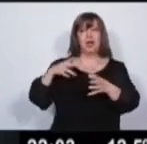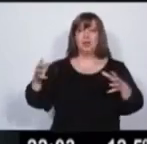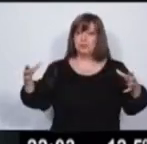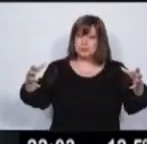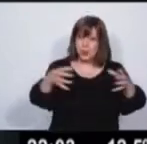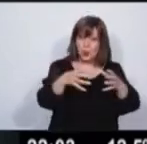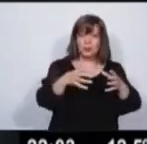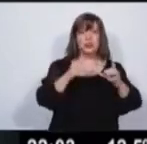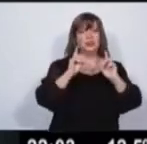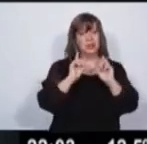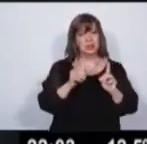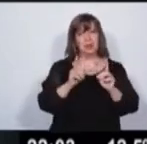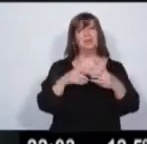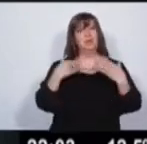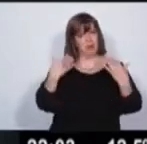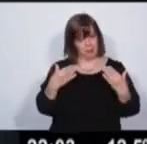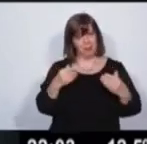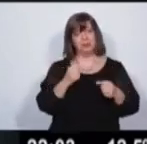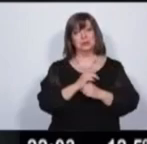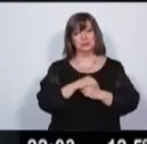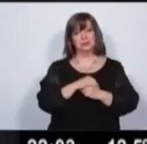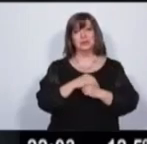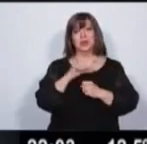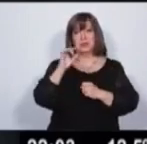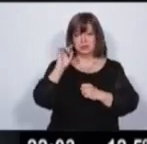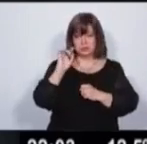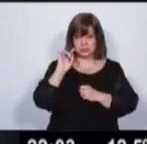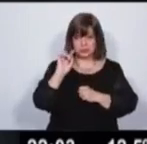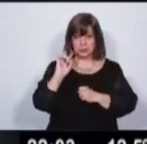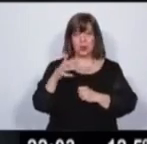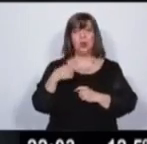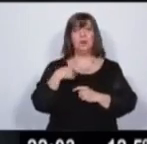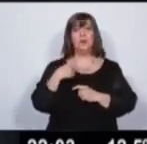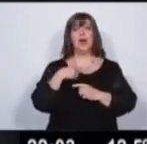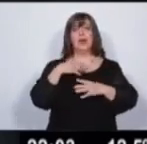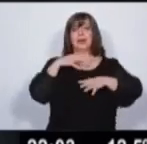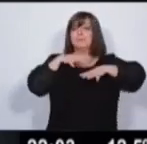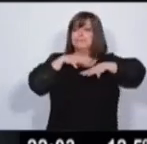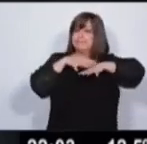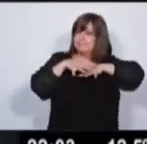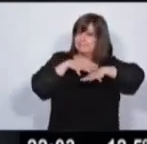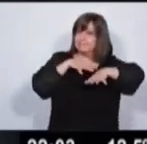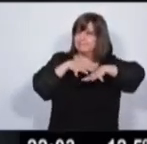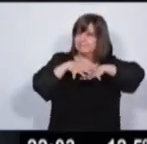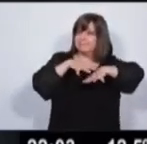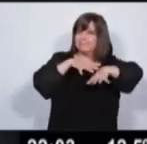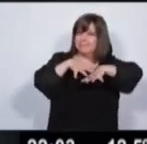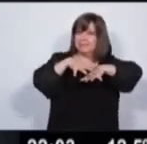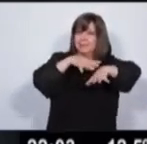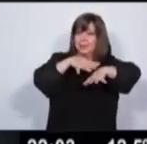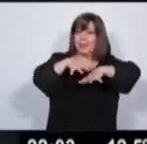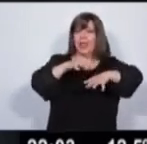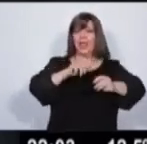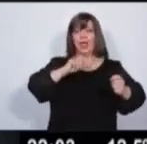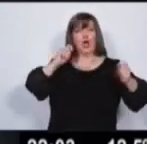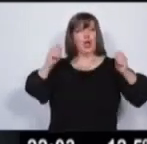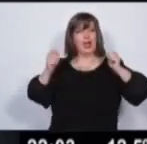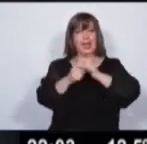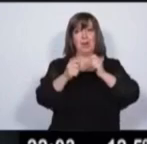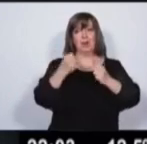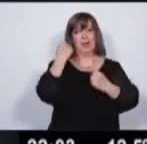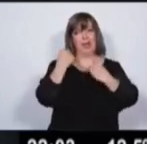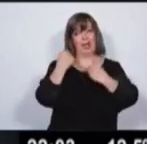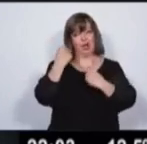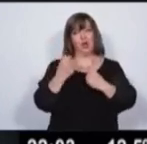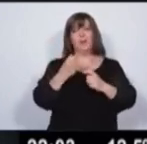Mendoza para hacer lo posible solo hay que ponerlo en marcha y con el cambio de orientación económica